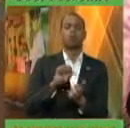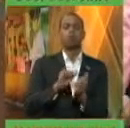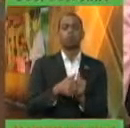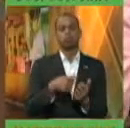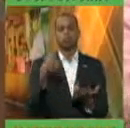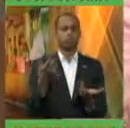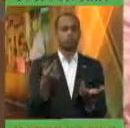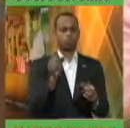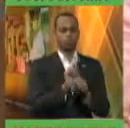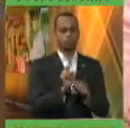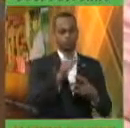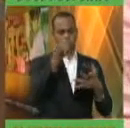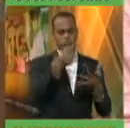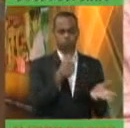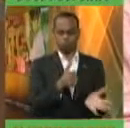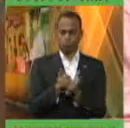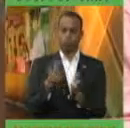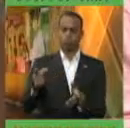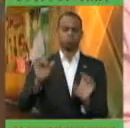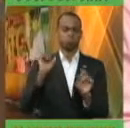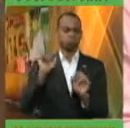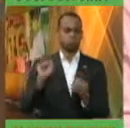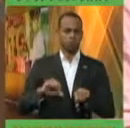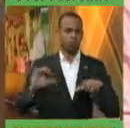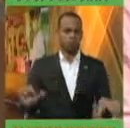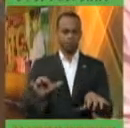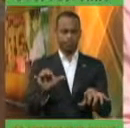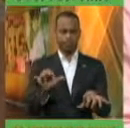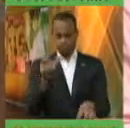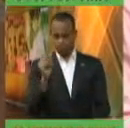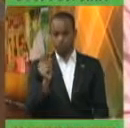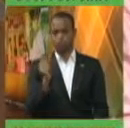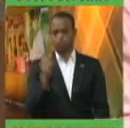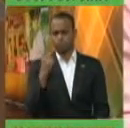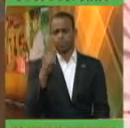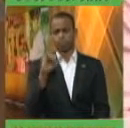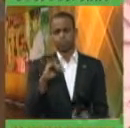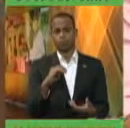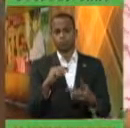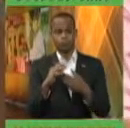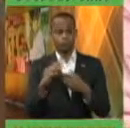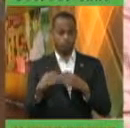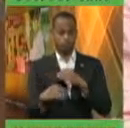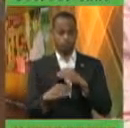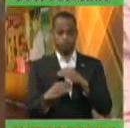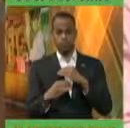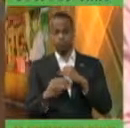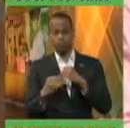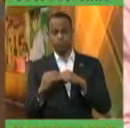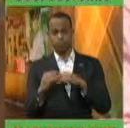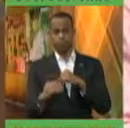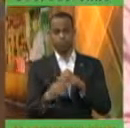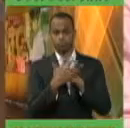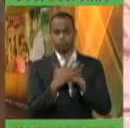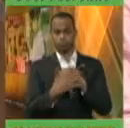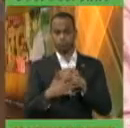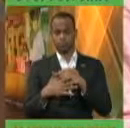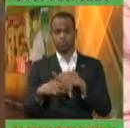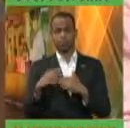esa satisfacción que necesita por eso esas playas con nadie como parte del jurado nacional son unas